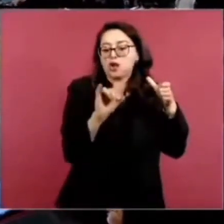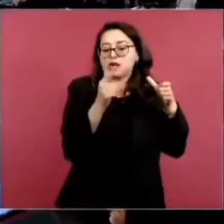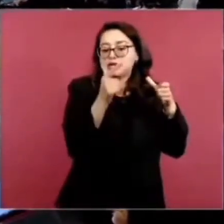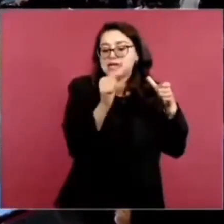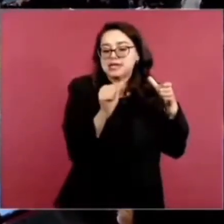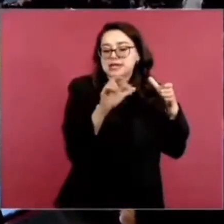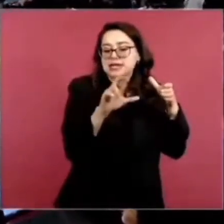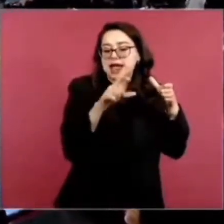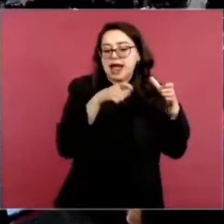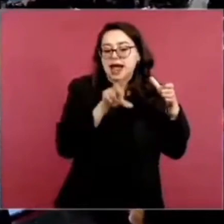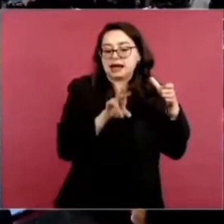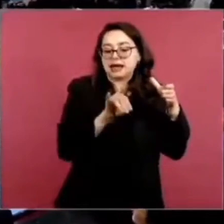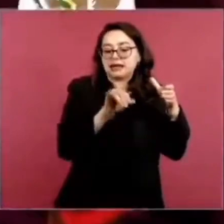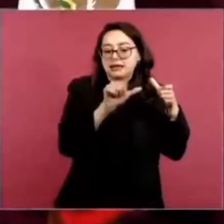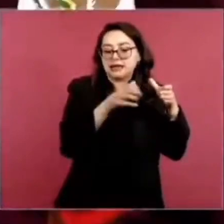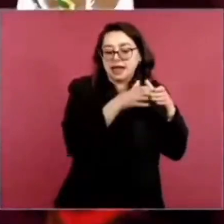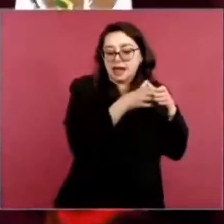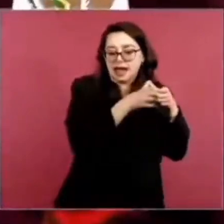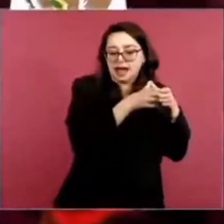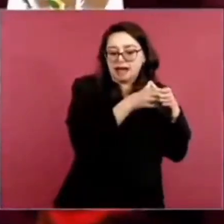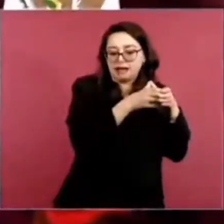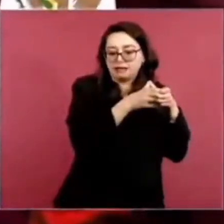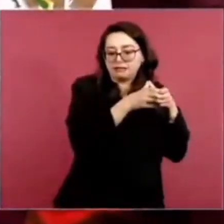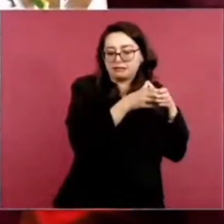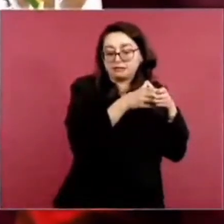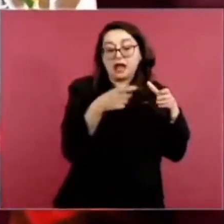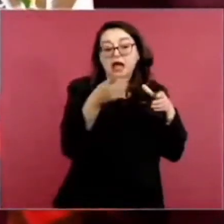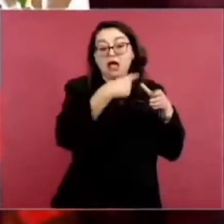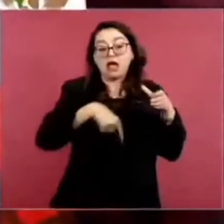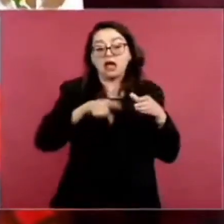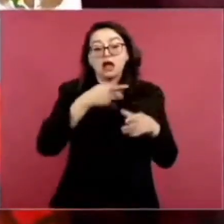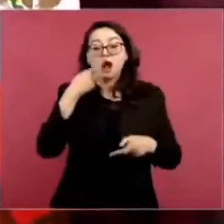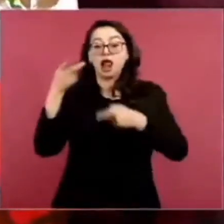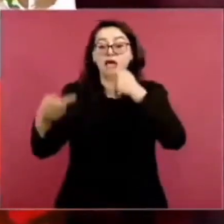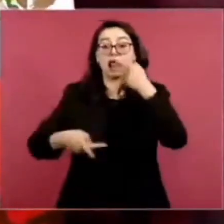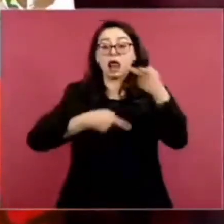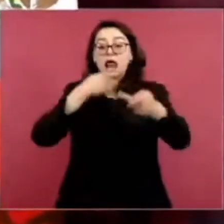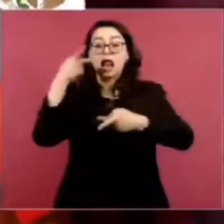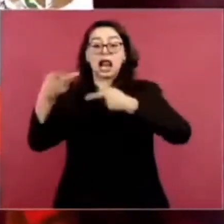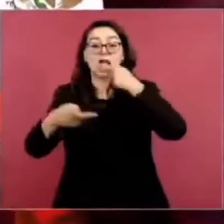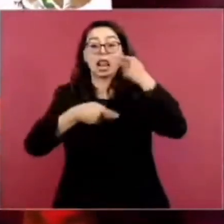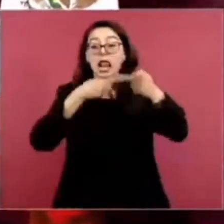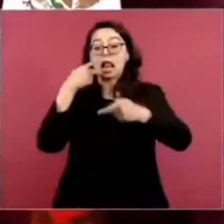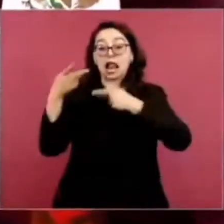Entonces, siempre se habla en nombre de la democracia, pero